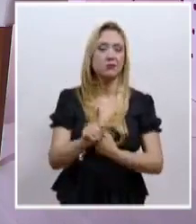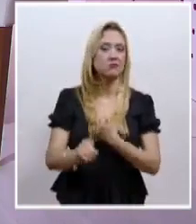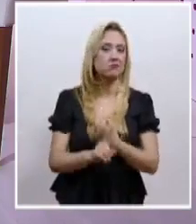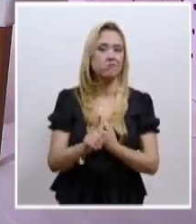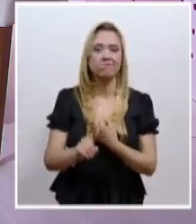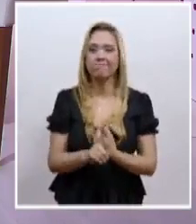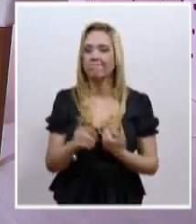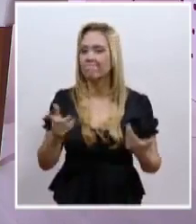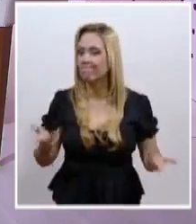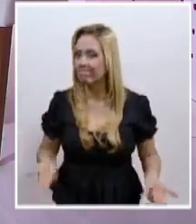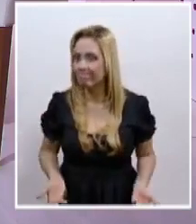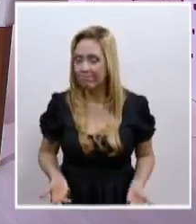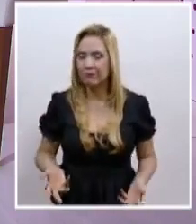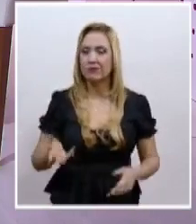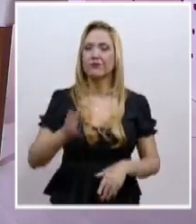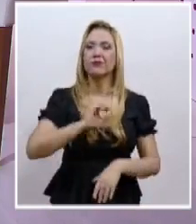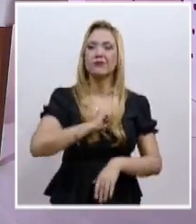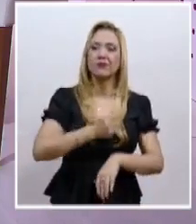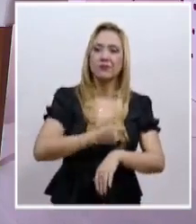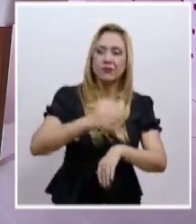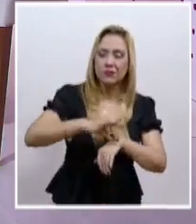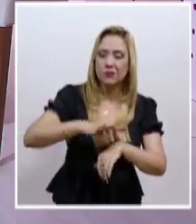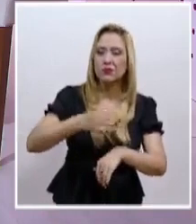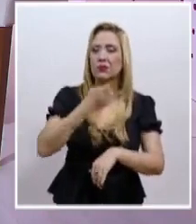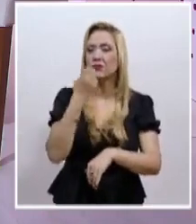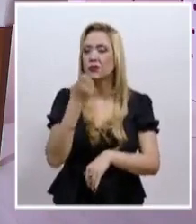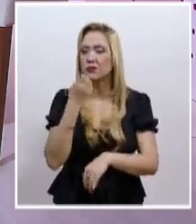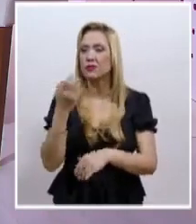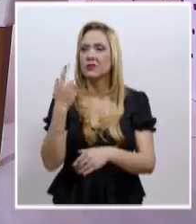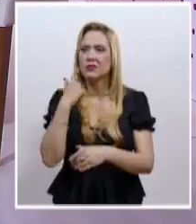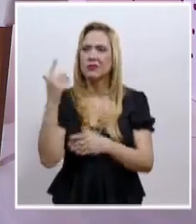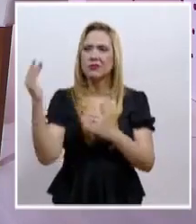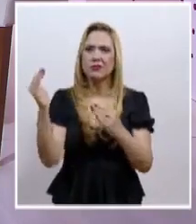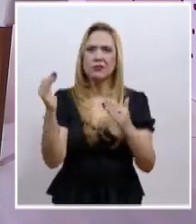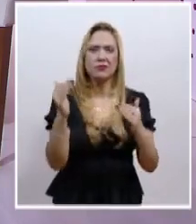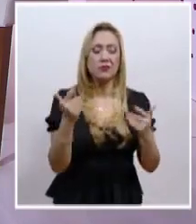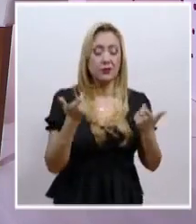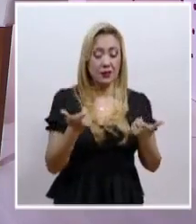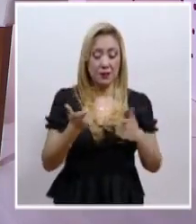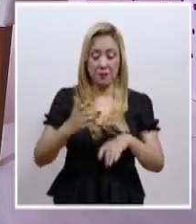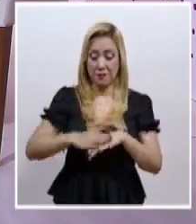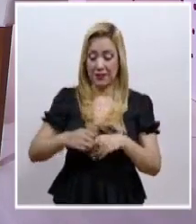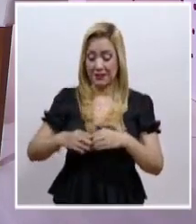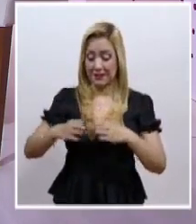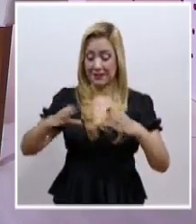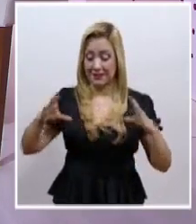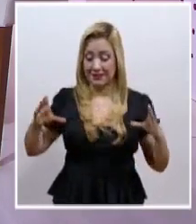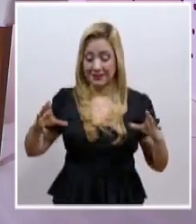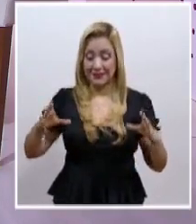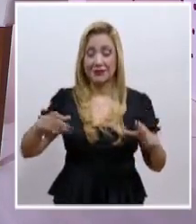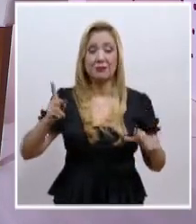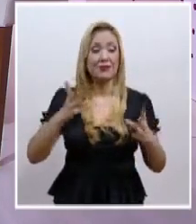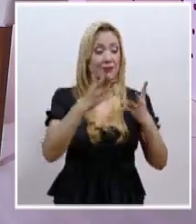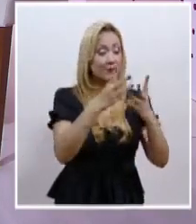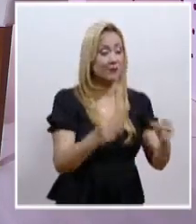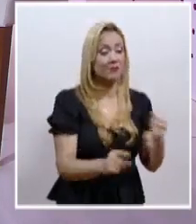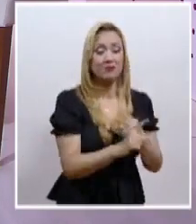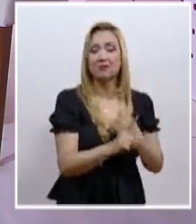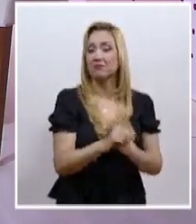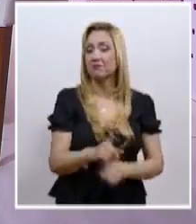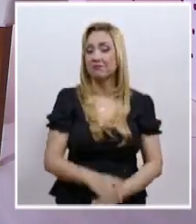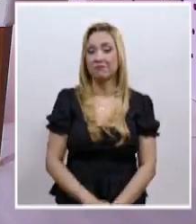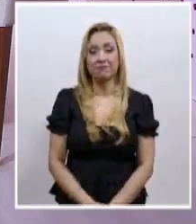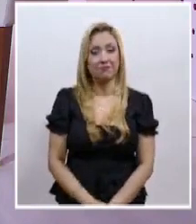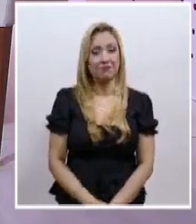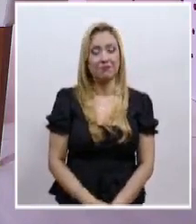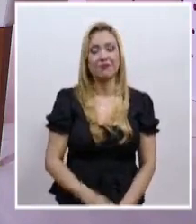problemas que se enfrentaban de salud o de educación. O sea, teniendo más dinero, no necesariamente significa que resolvamos el problema. Bueno, ¿no? sobre